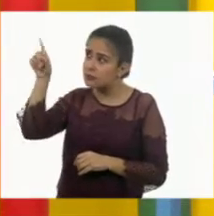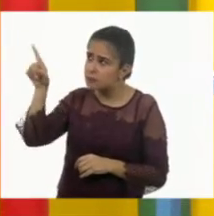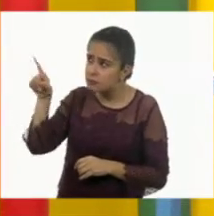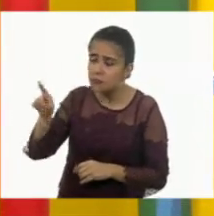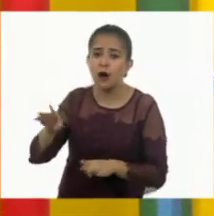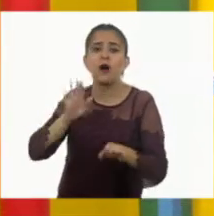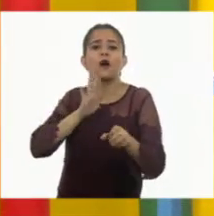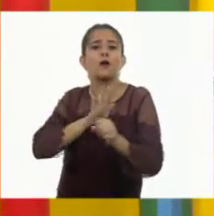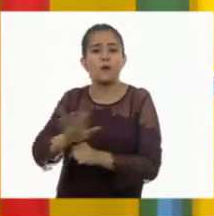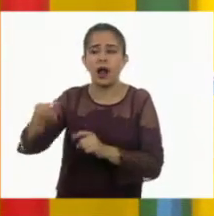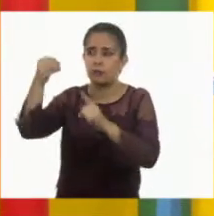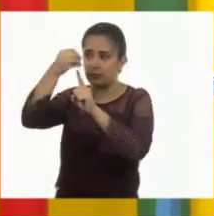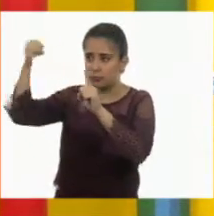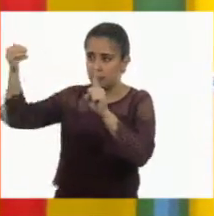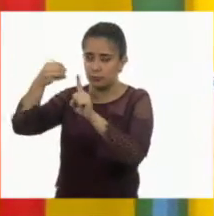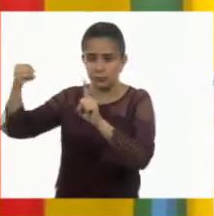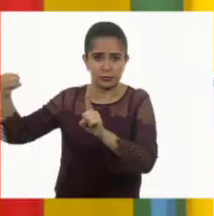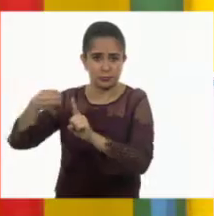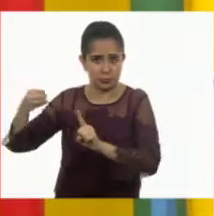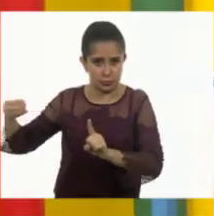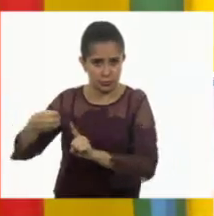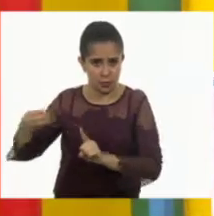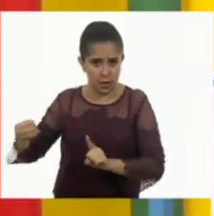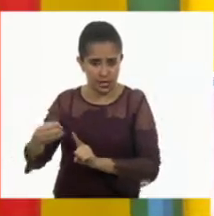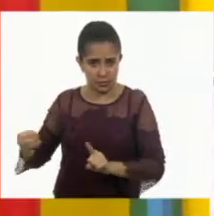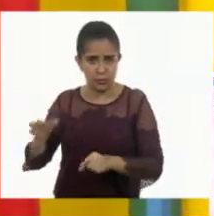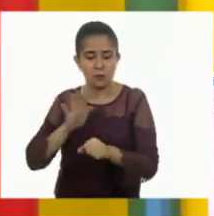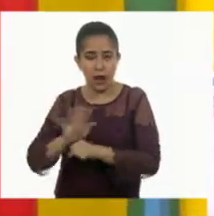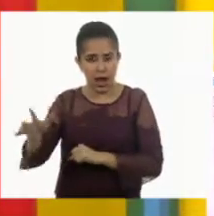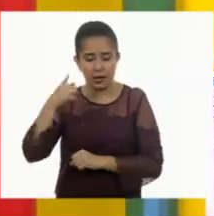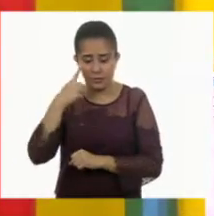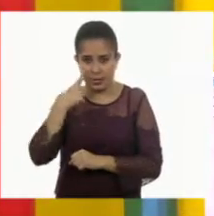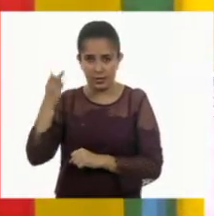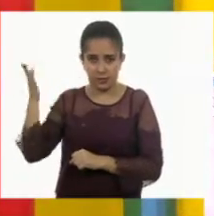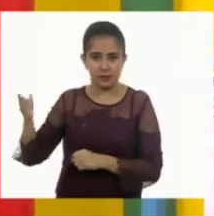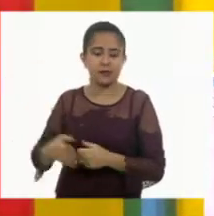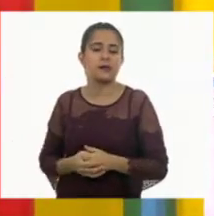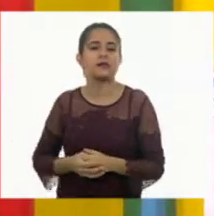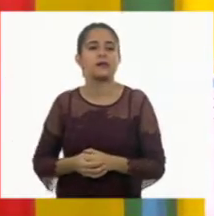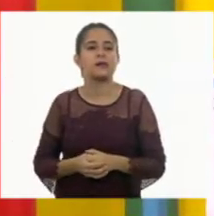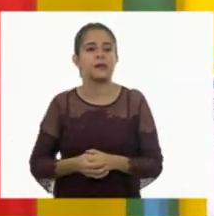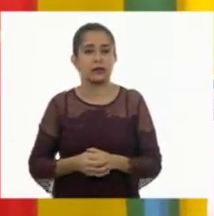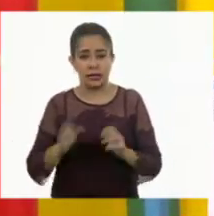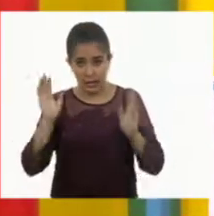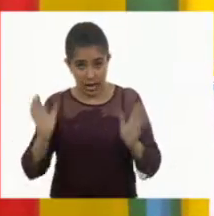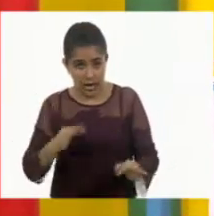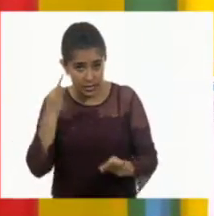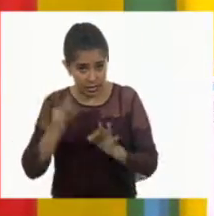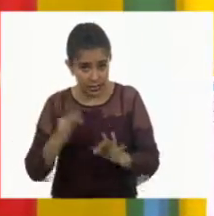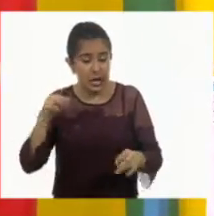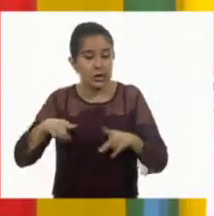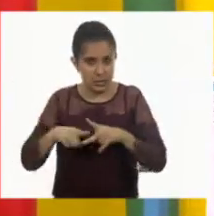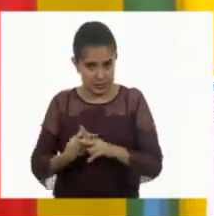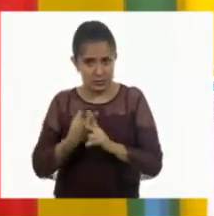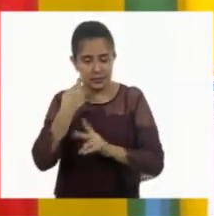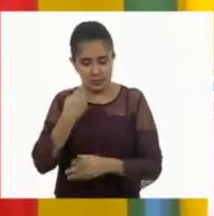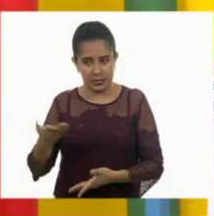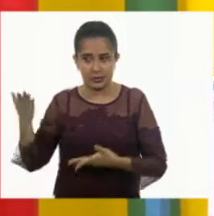las oraciones que nosotros vamos a utilizar? ¿Listo, Eric? Listo. Ya, empezamos,